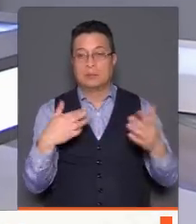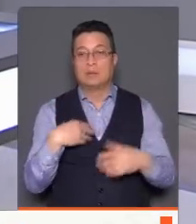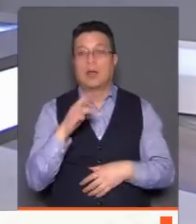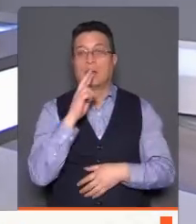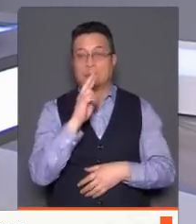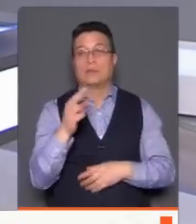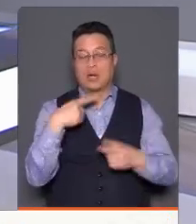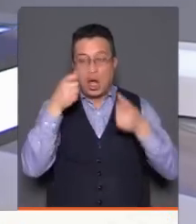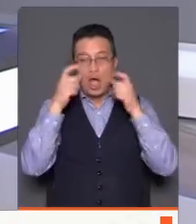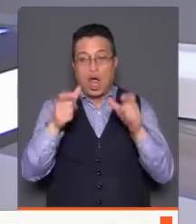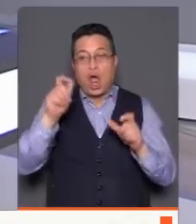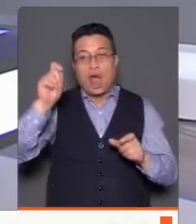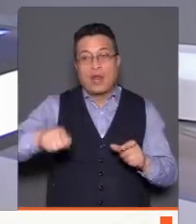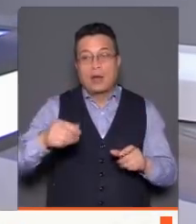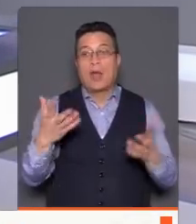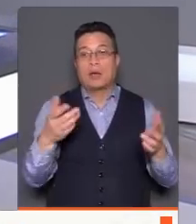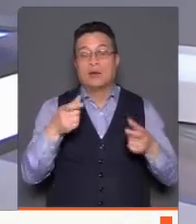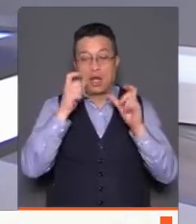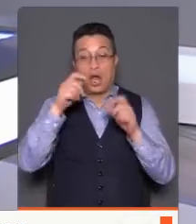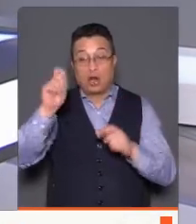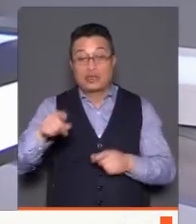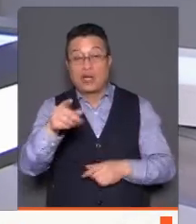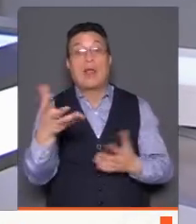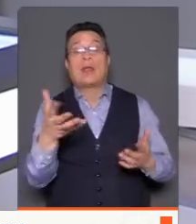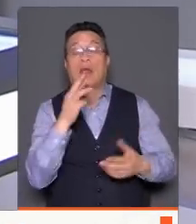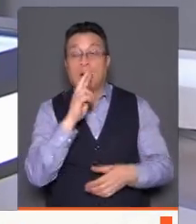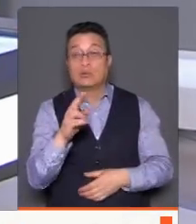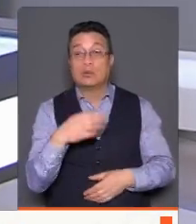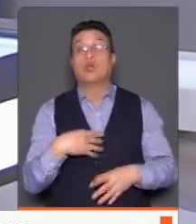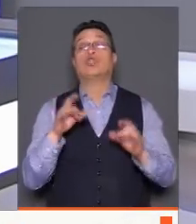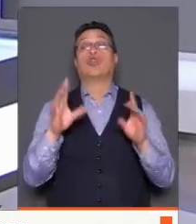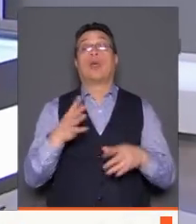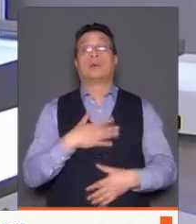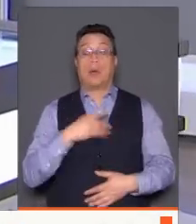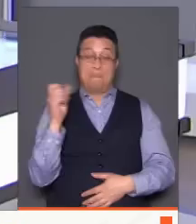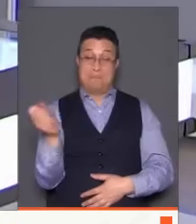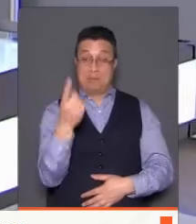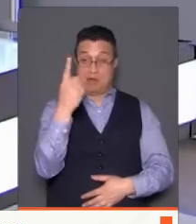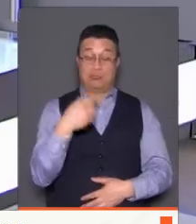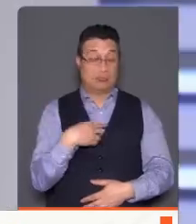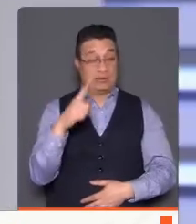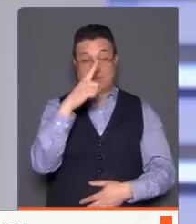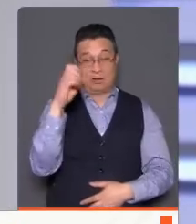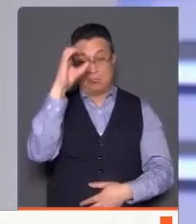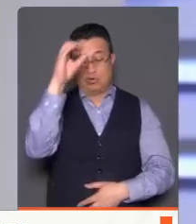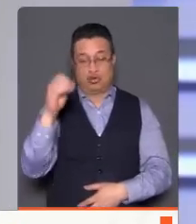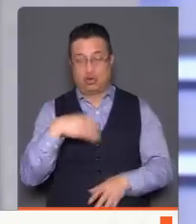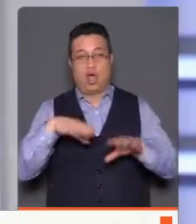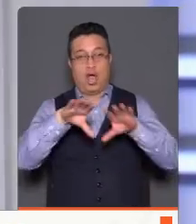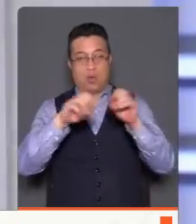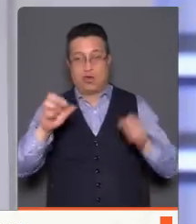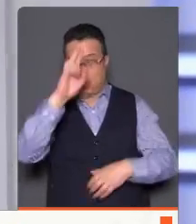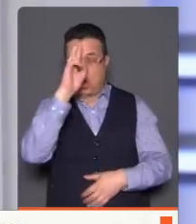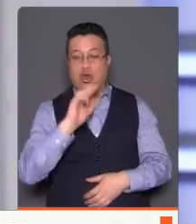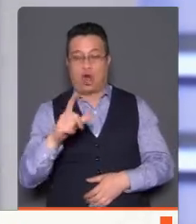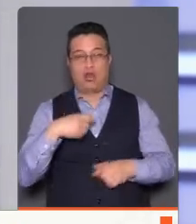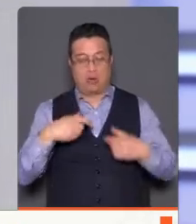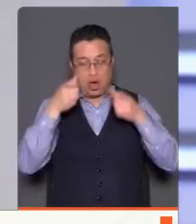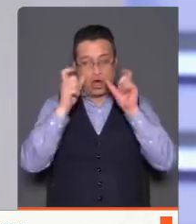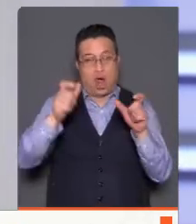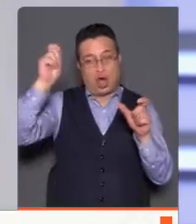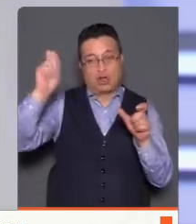Contraloría. Perdón, Germán, dale, pero solo para... Primero, yo quiero decir que estoy completamente de acuerdo con el rol de Contraloría General de la República